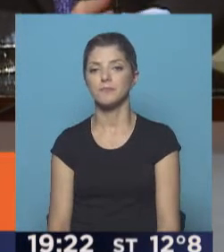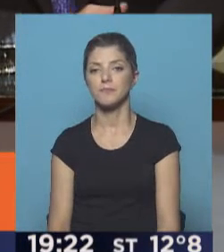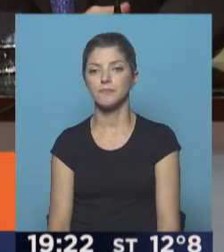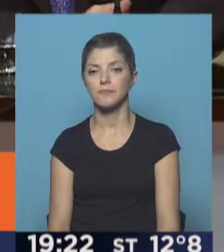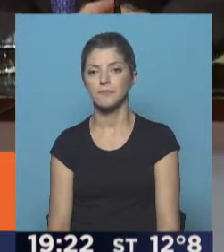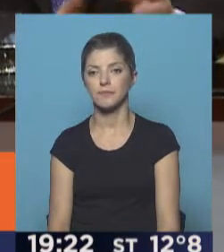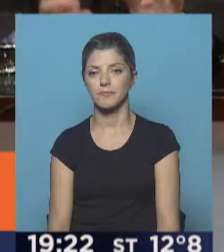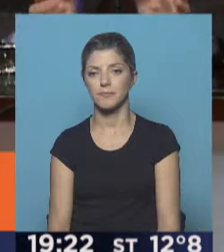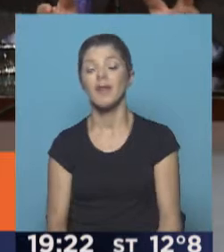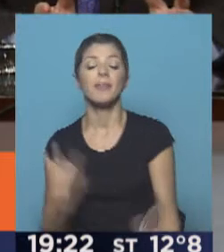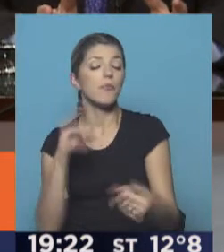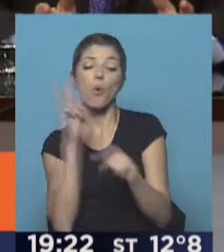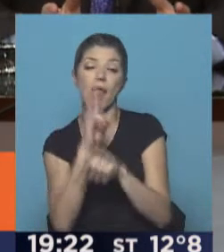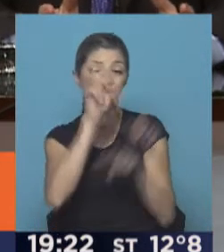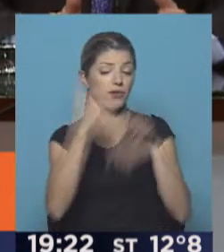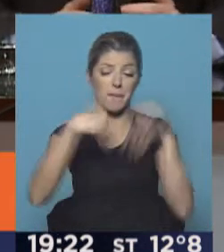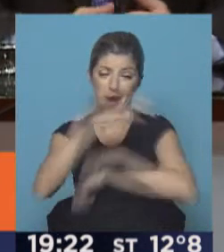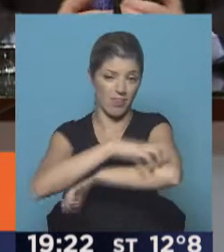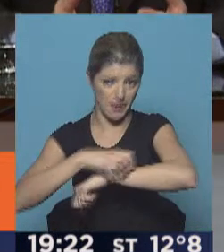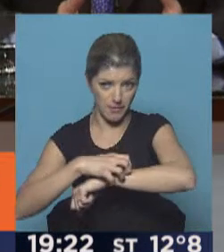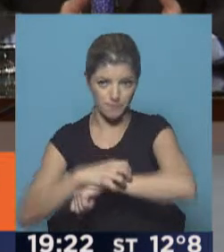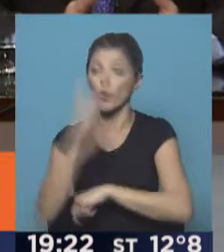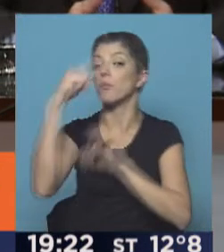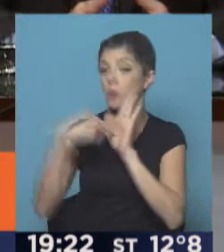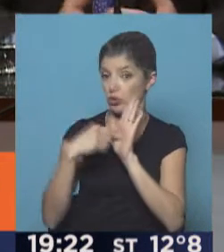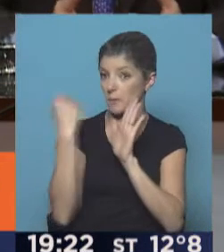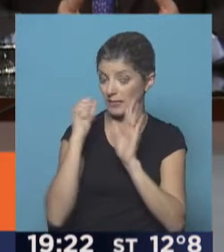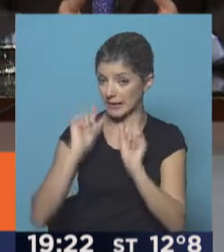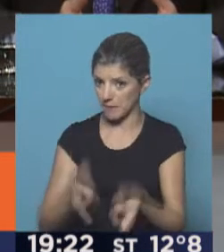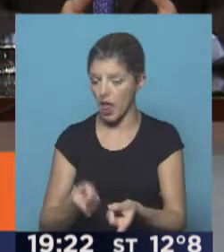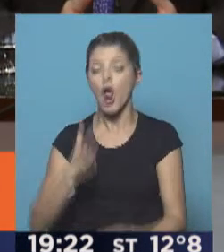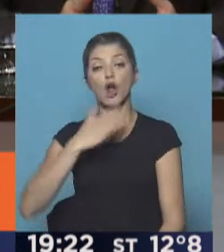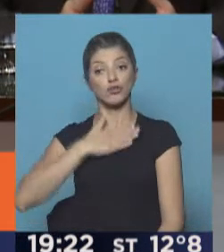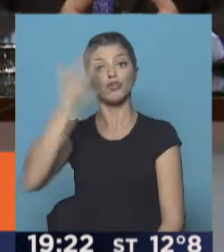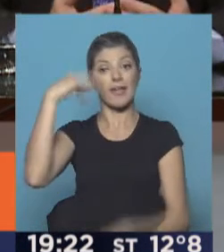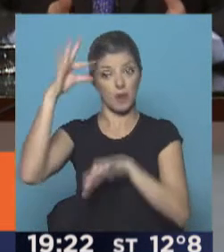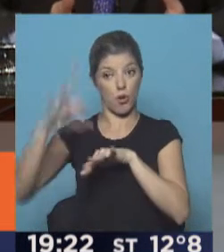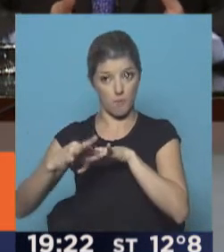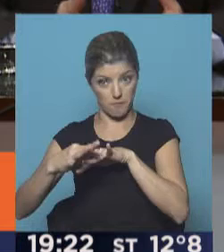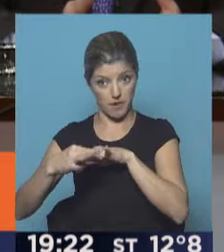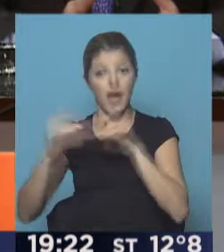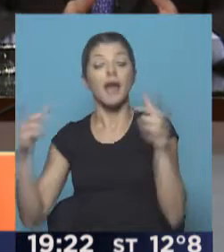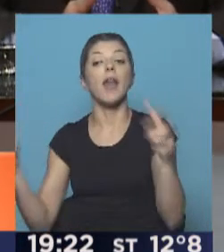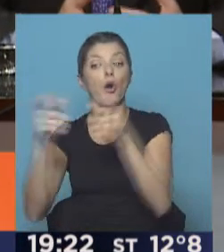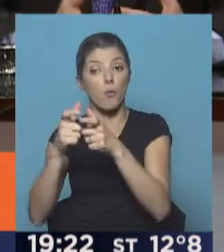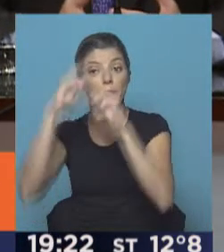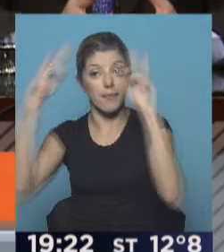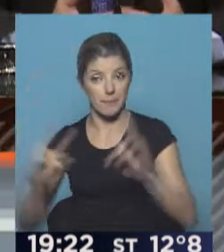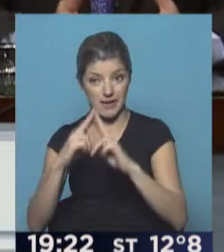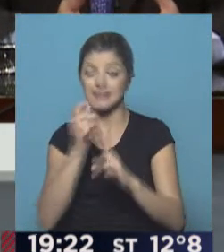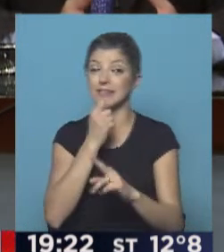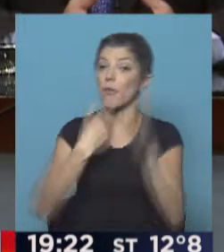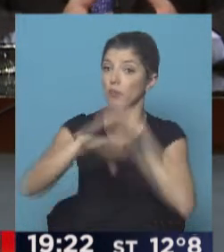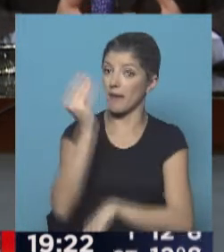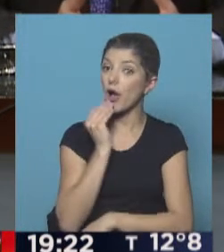de cuidar a lo más débil. Y un elemento adicional que no es menor, porque hemos tomado compromisos en la cumbre de París. Claro. Cuanto más consumimos gas, estamos